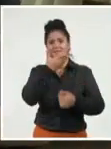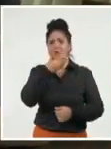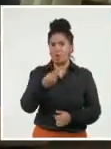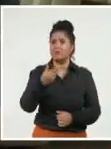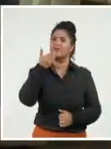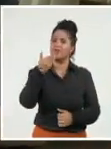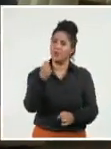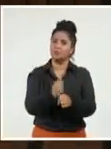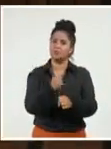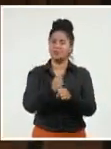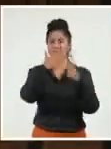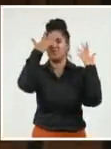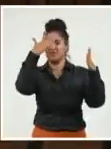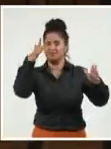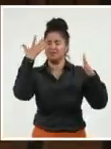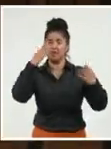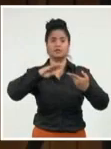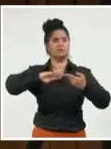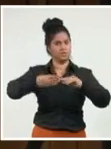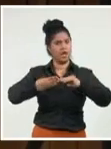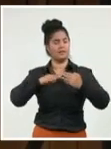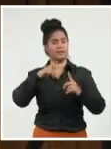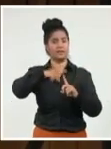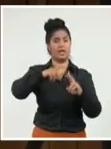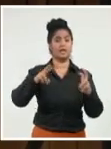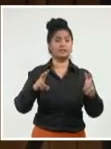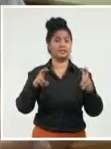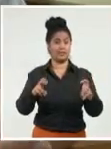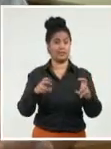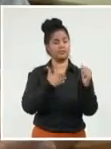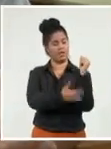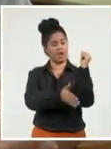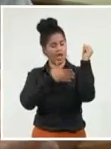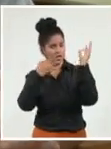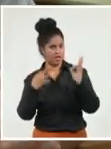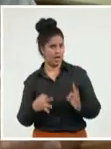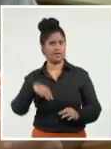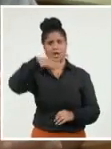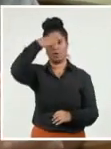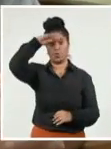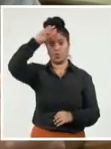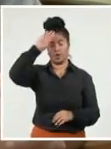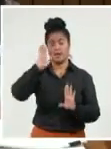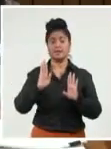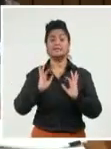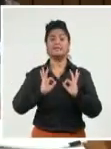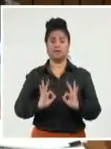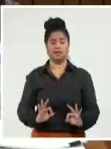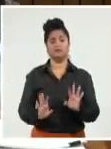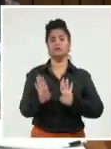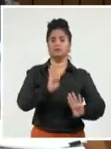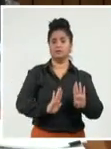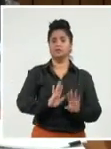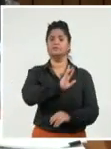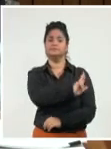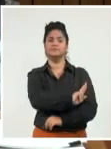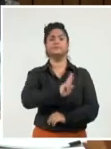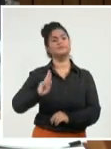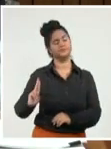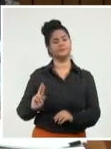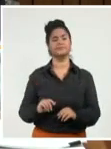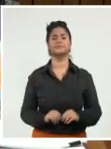país, a debatir y polemizar sobre la realidad cubana, siempre en defensa de la revolución. Si nosotros construimos un clima